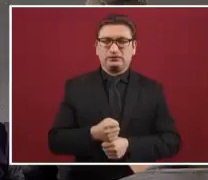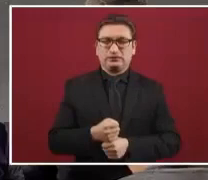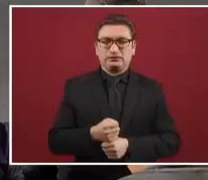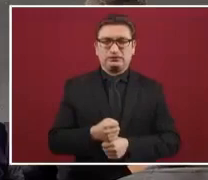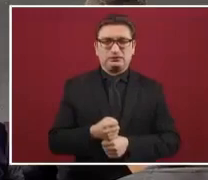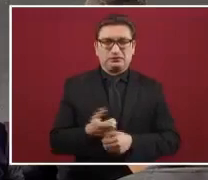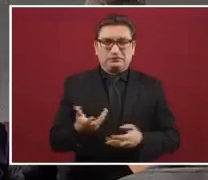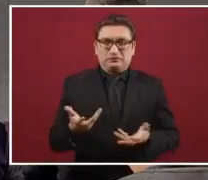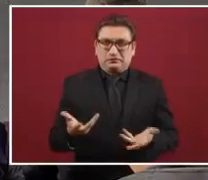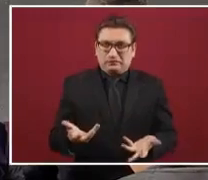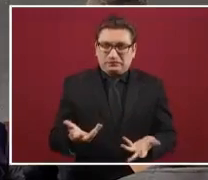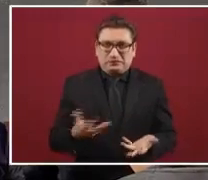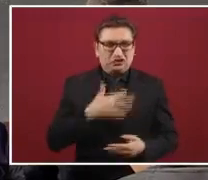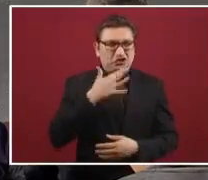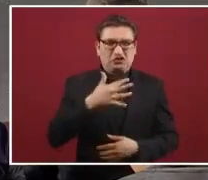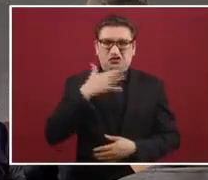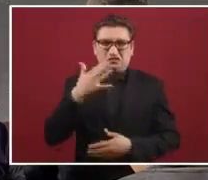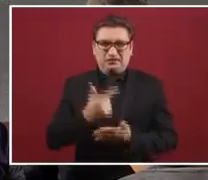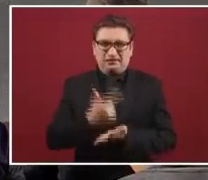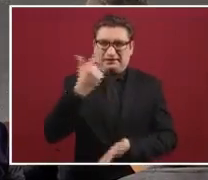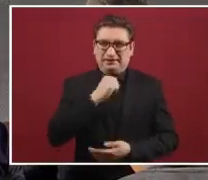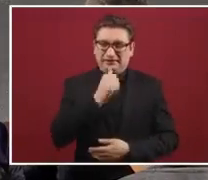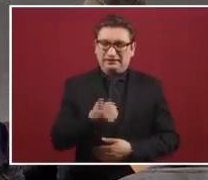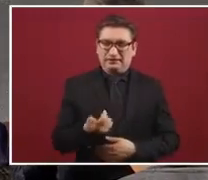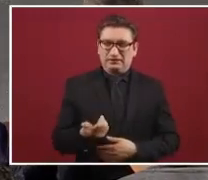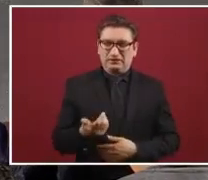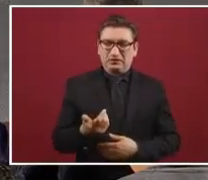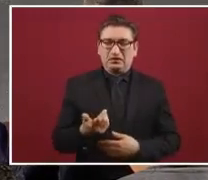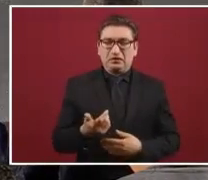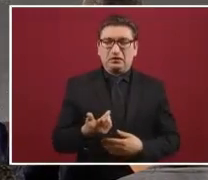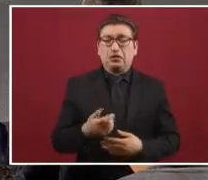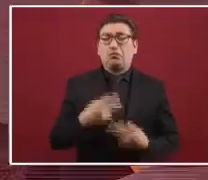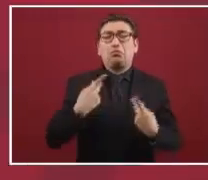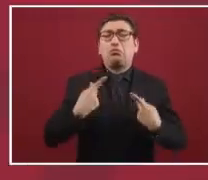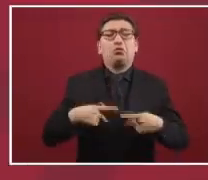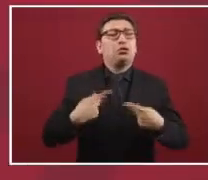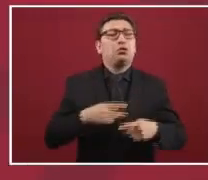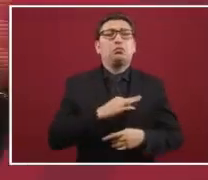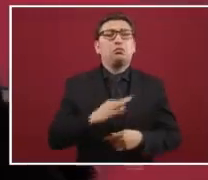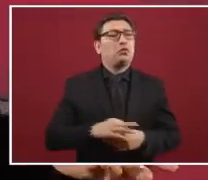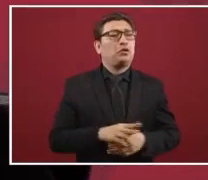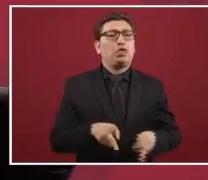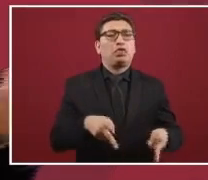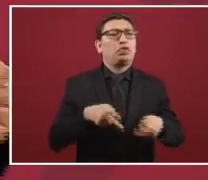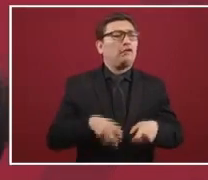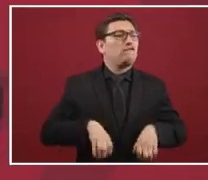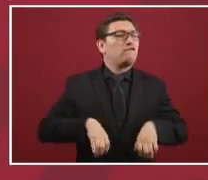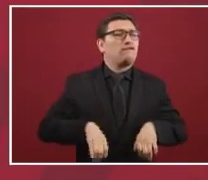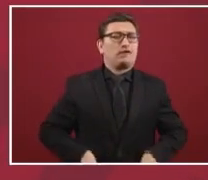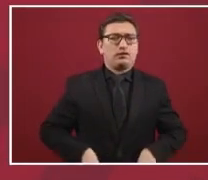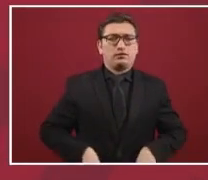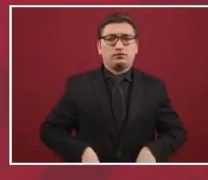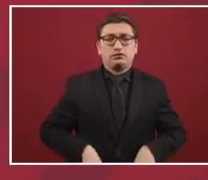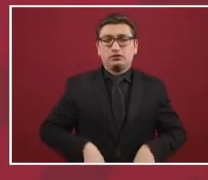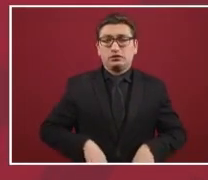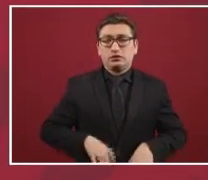que no era delito grave la corrupción, y que el que robaba podía salir bajo fianza,